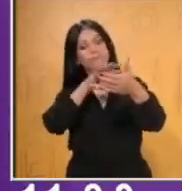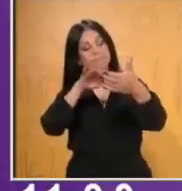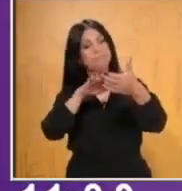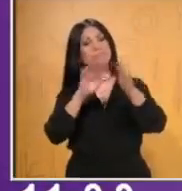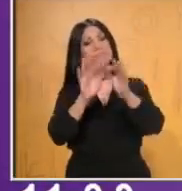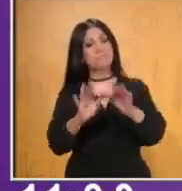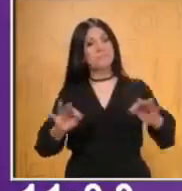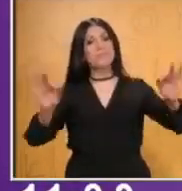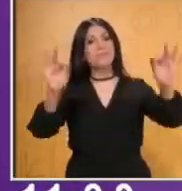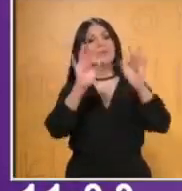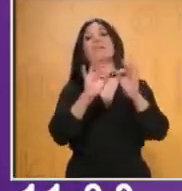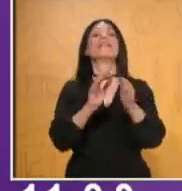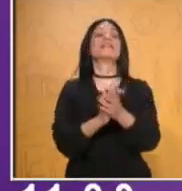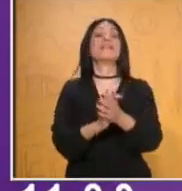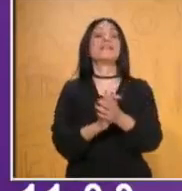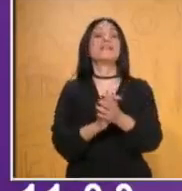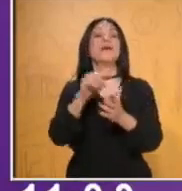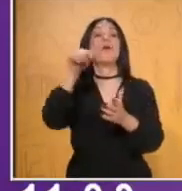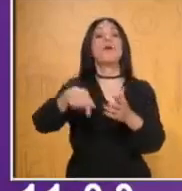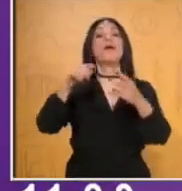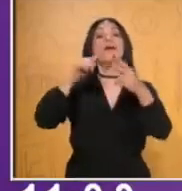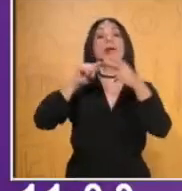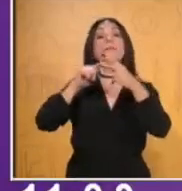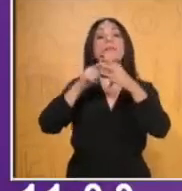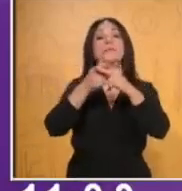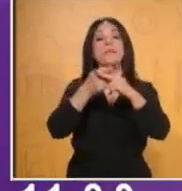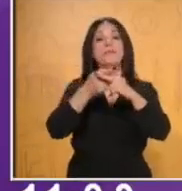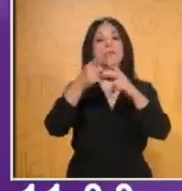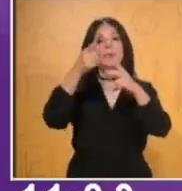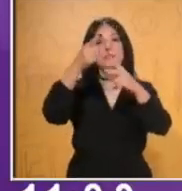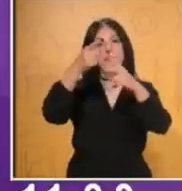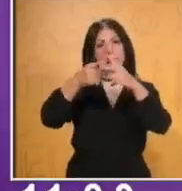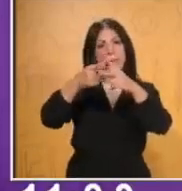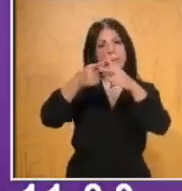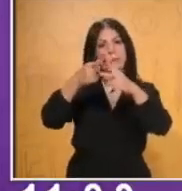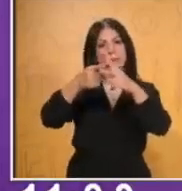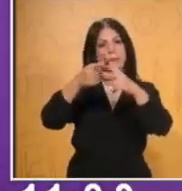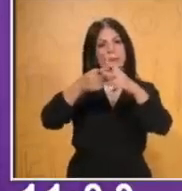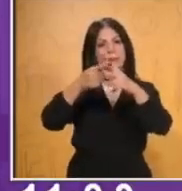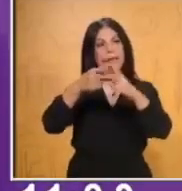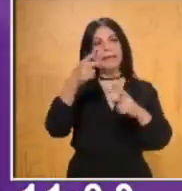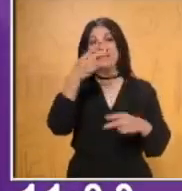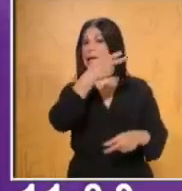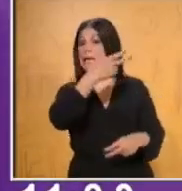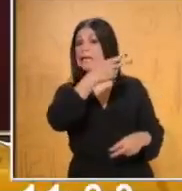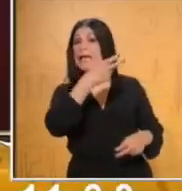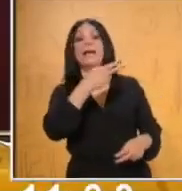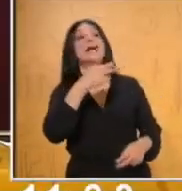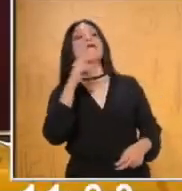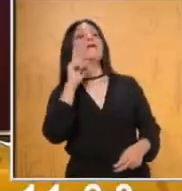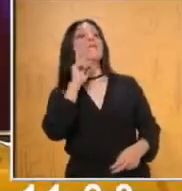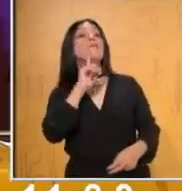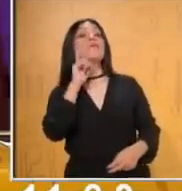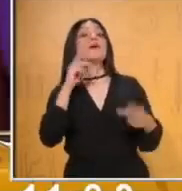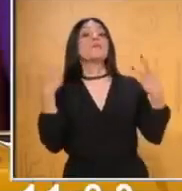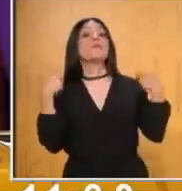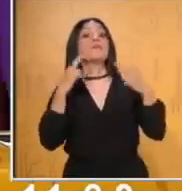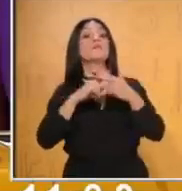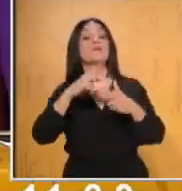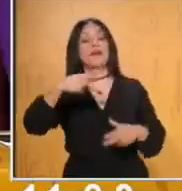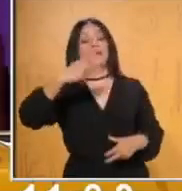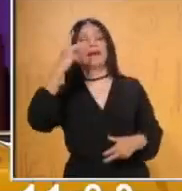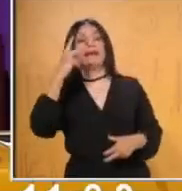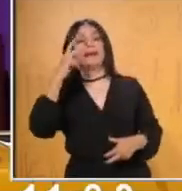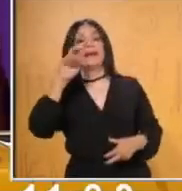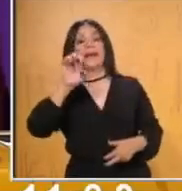es. El día de hoy vamos a empezar con matemáticas. No recuerdo si ya dije, soy la maestra Keila y, como ya sabes, me acompaña el maestro Jorge.